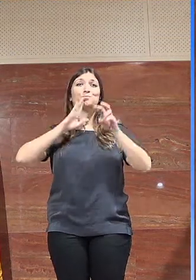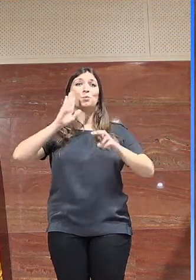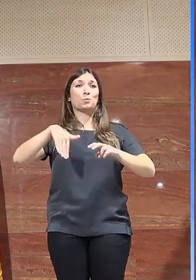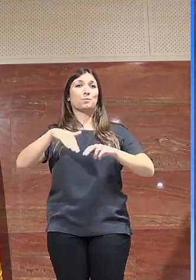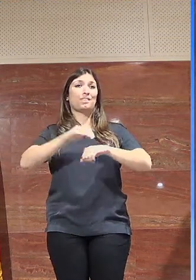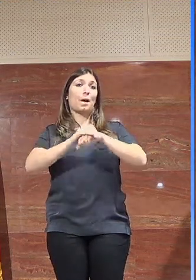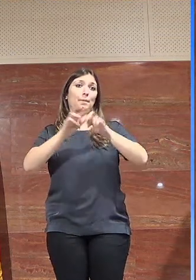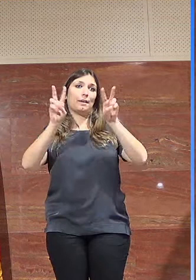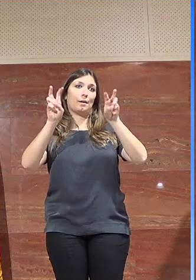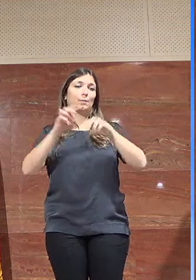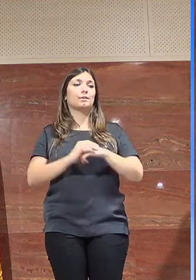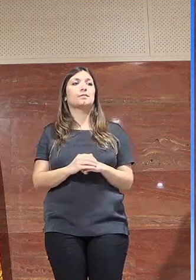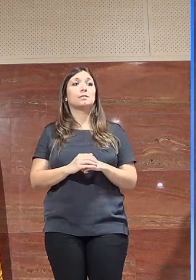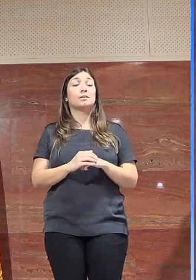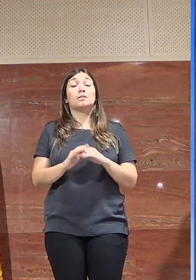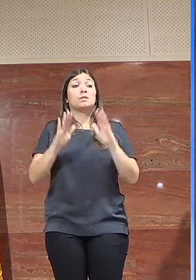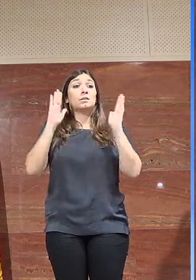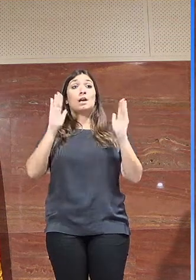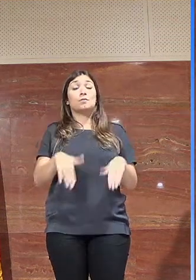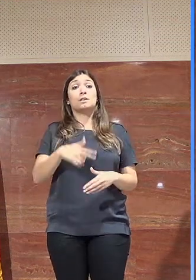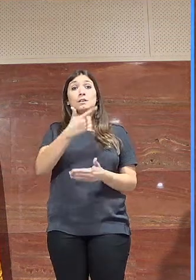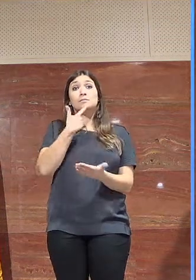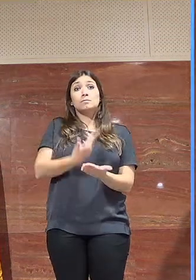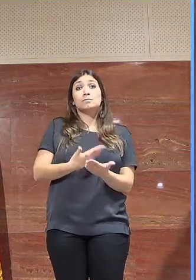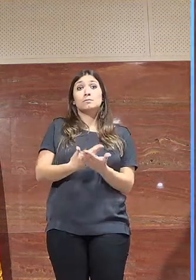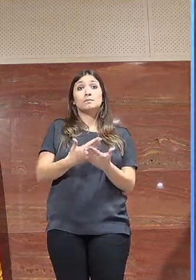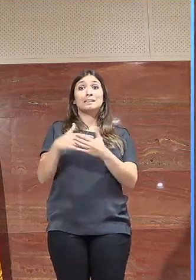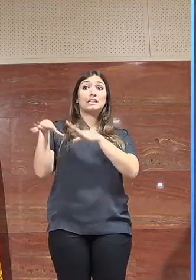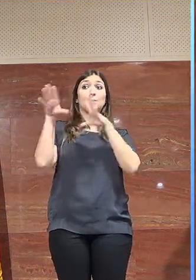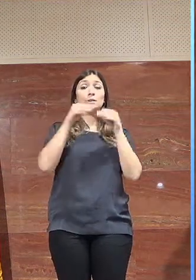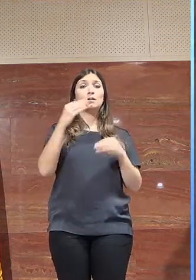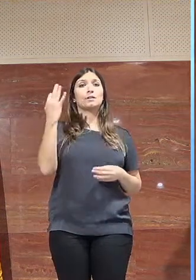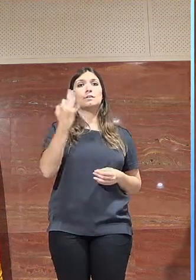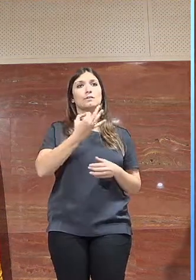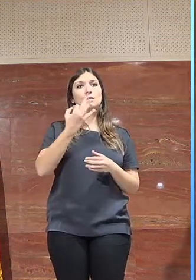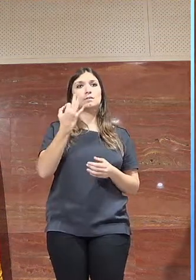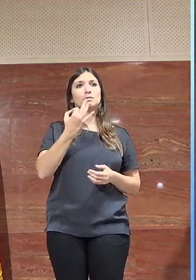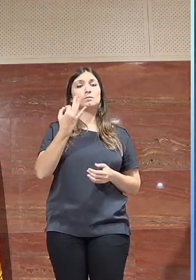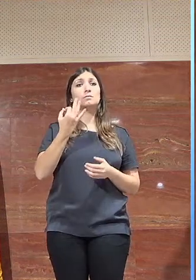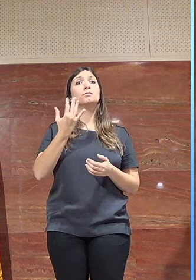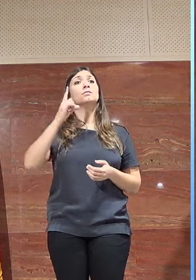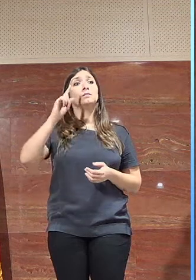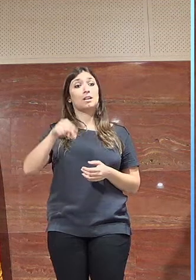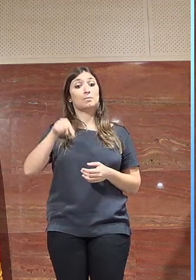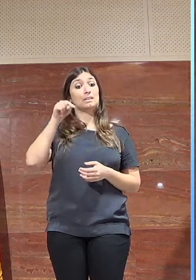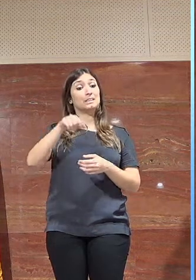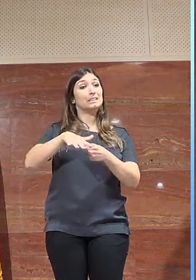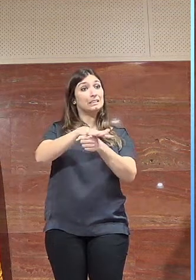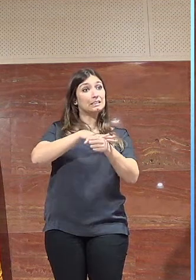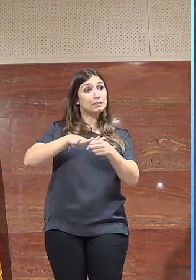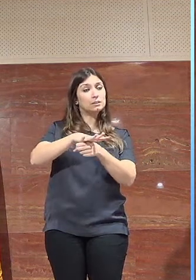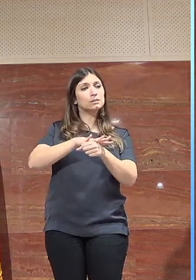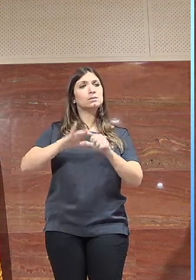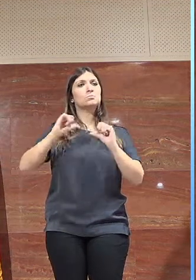al final creemos que lo que refleja, esto ya es interpretación, lo que refleja es que también en este campo se empieza